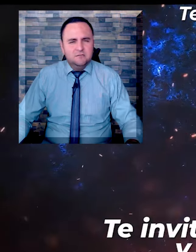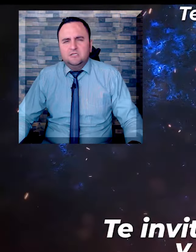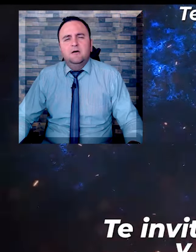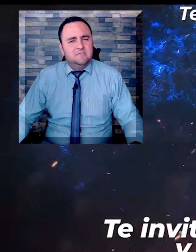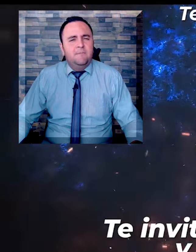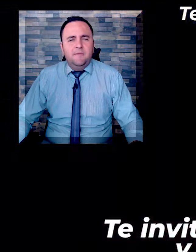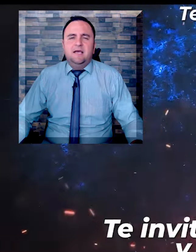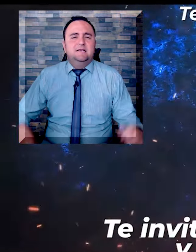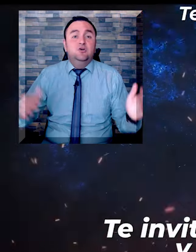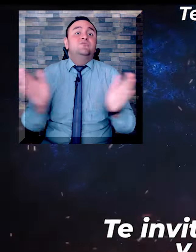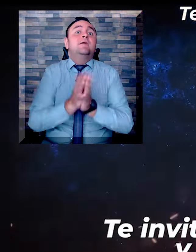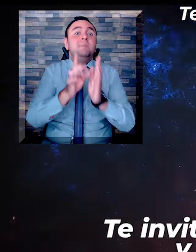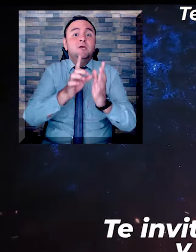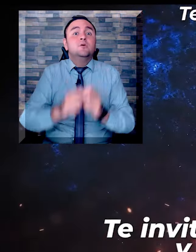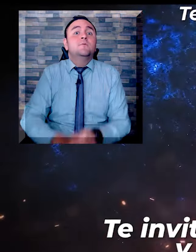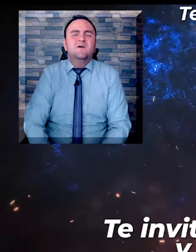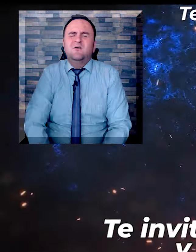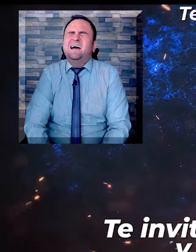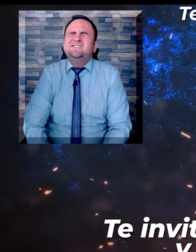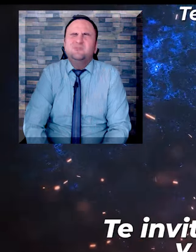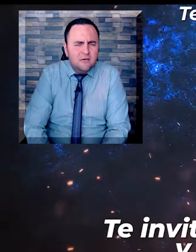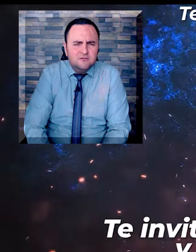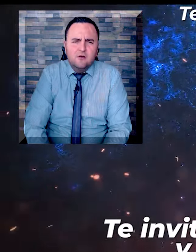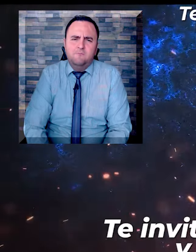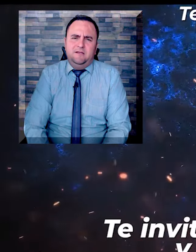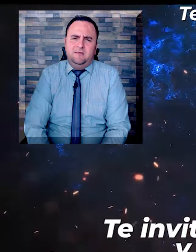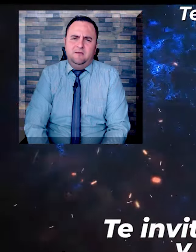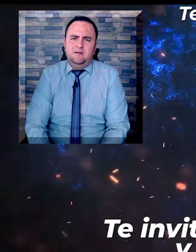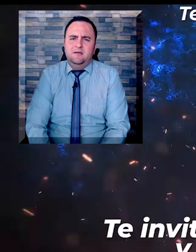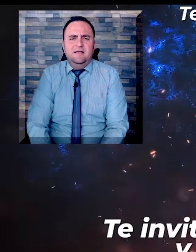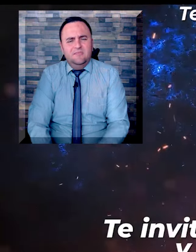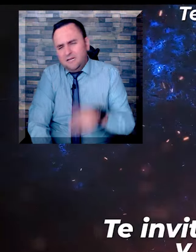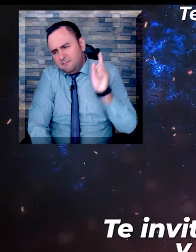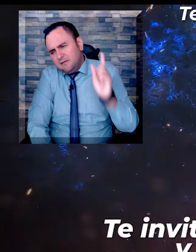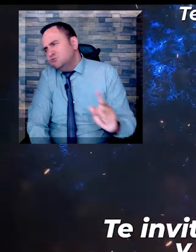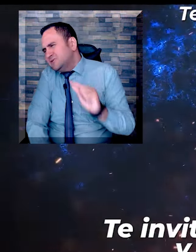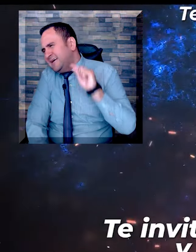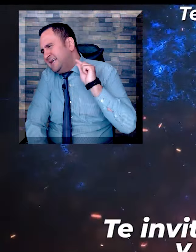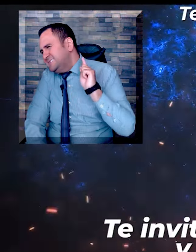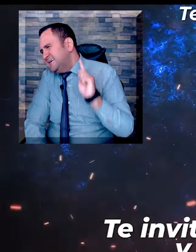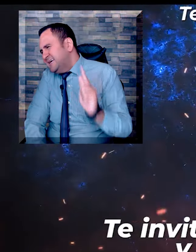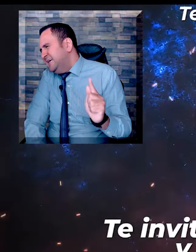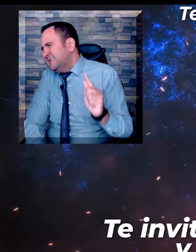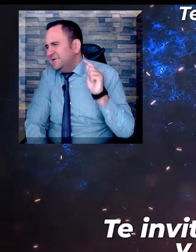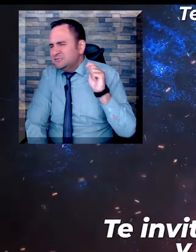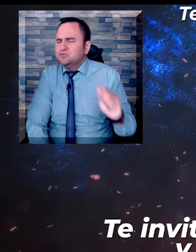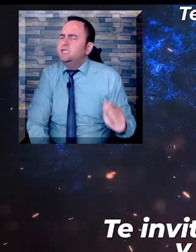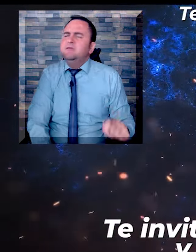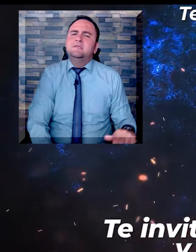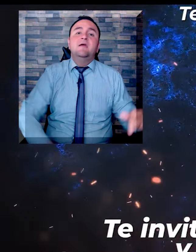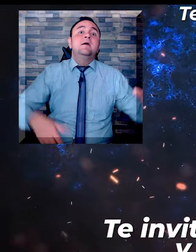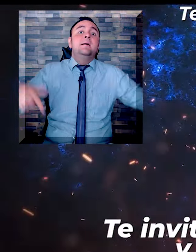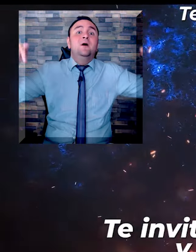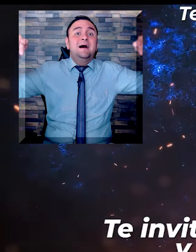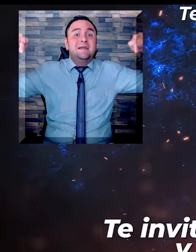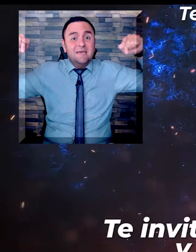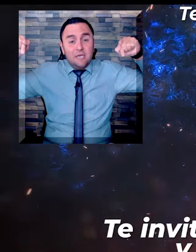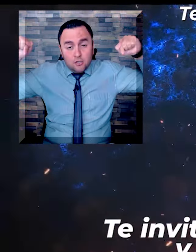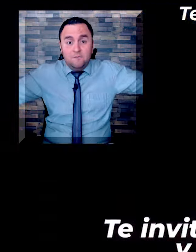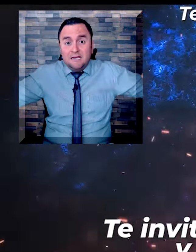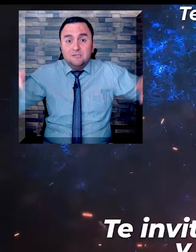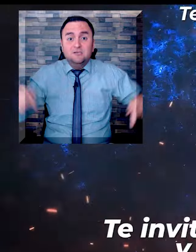haber escuchado esta predicación. Te invito, por favor, ayúdanos a compartir. Dale me gusta, dale seguir, dale suscríbete. Voy a